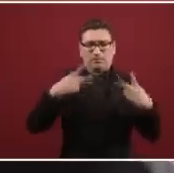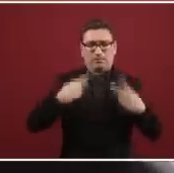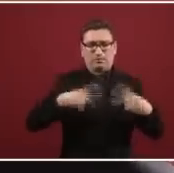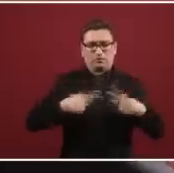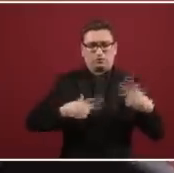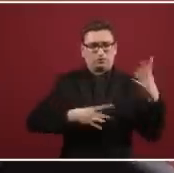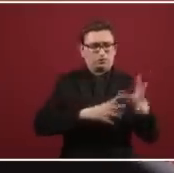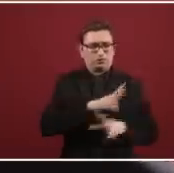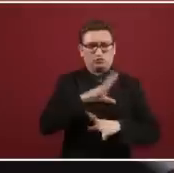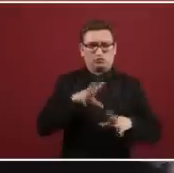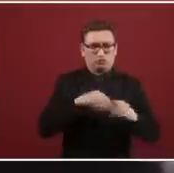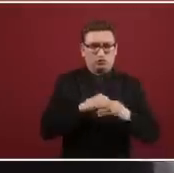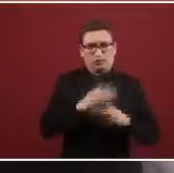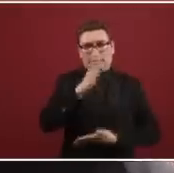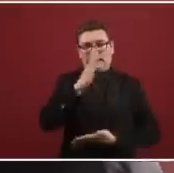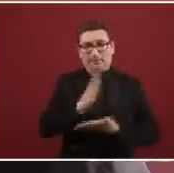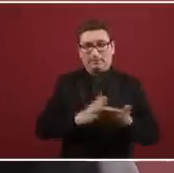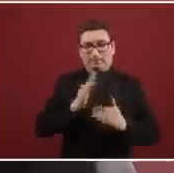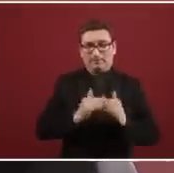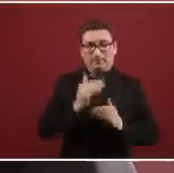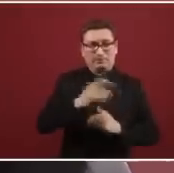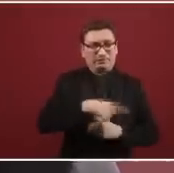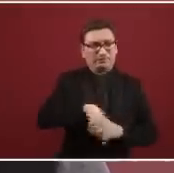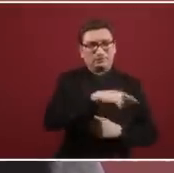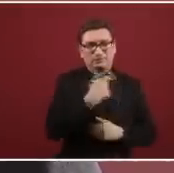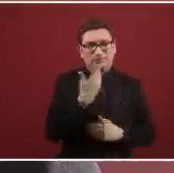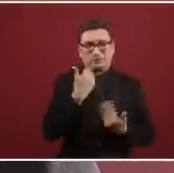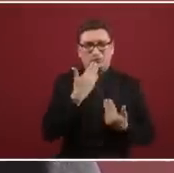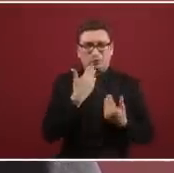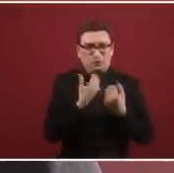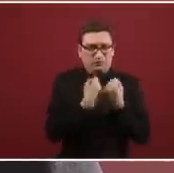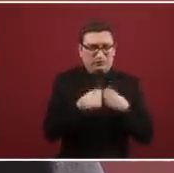que no está en el seguro, que no está en el ISSSTE.